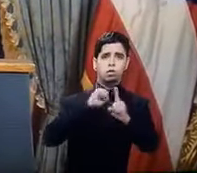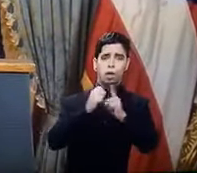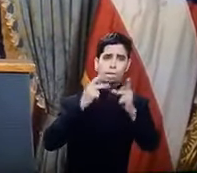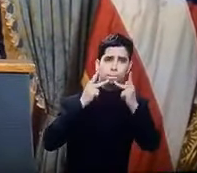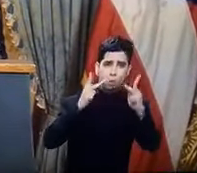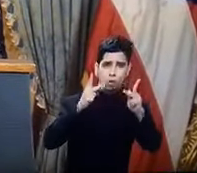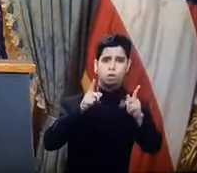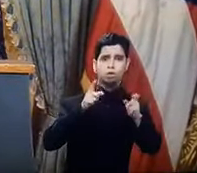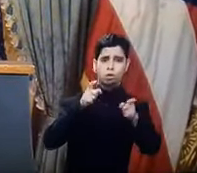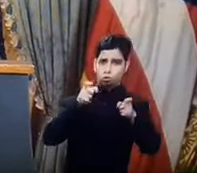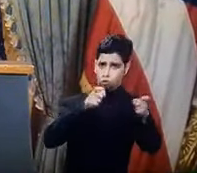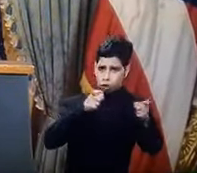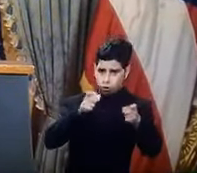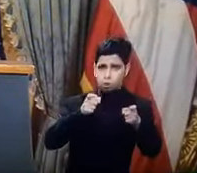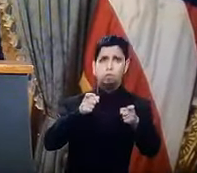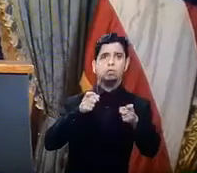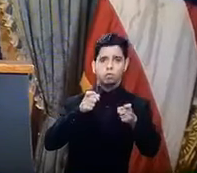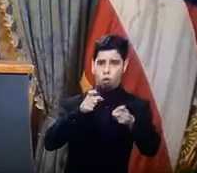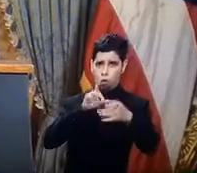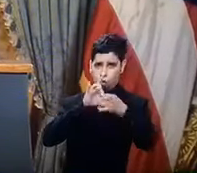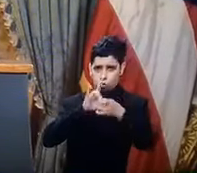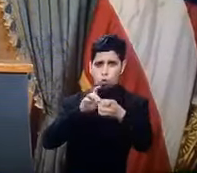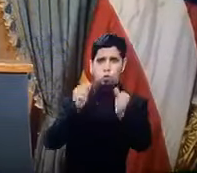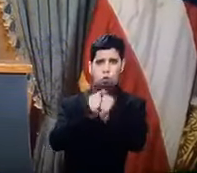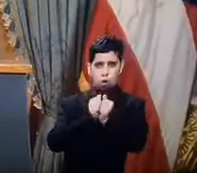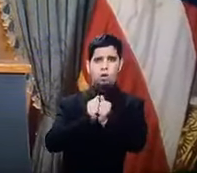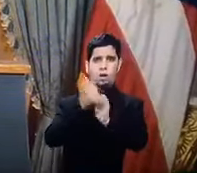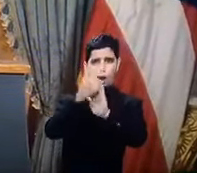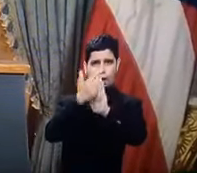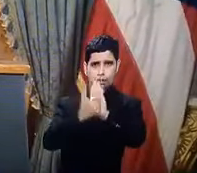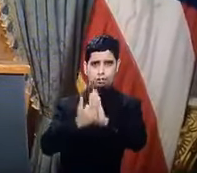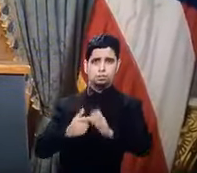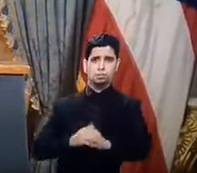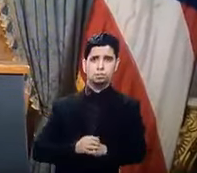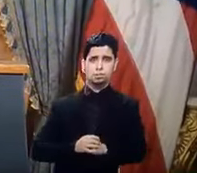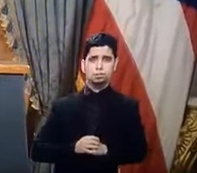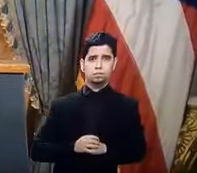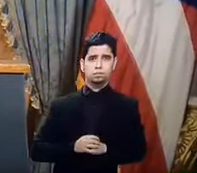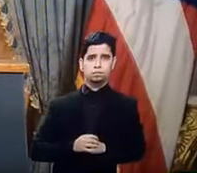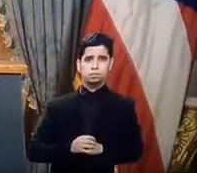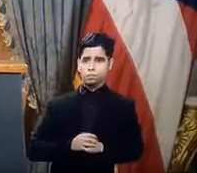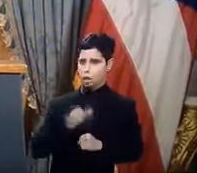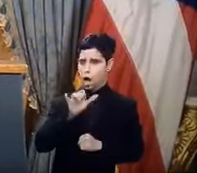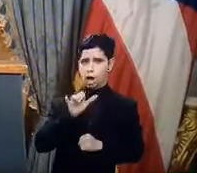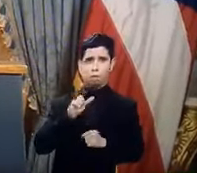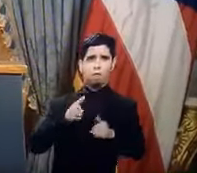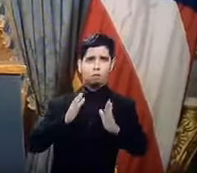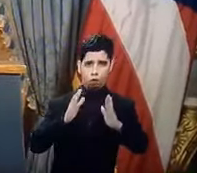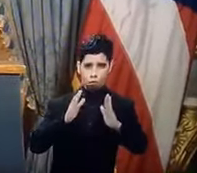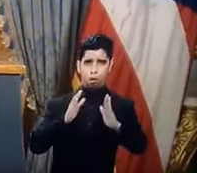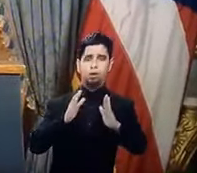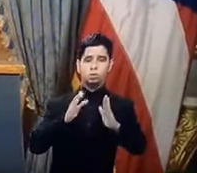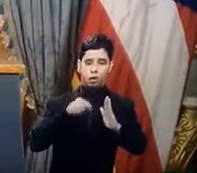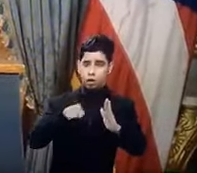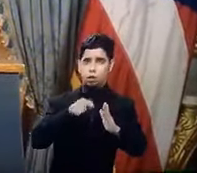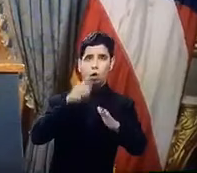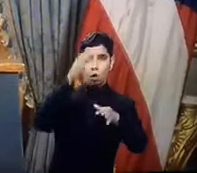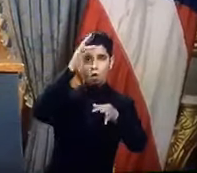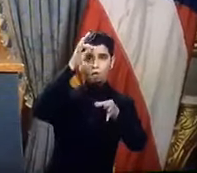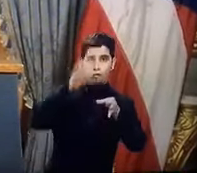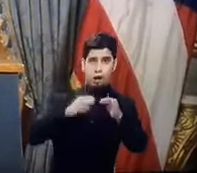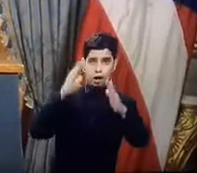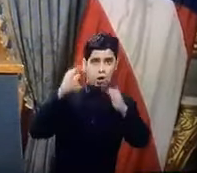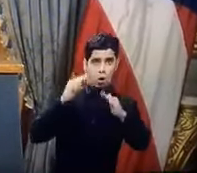sean manejados con total apego a la ley. De igual manera, hemos visto un pueblo que no ha perdido la fe y la